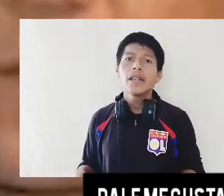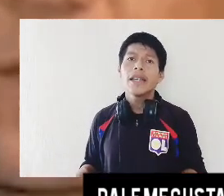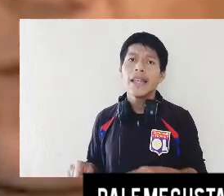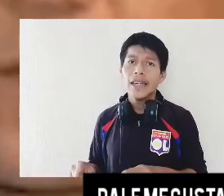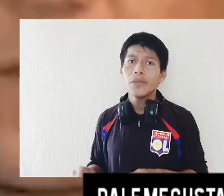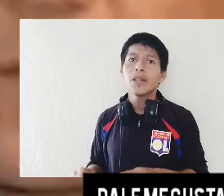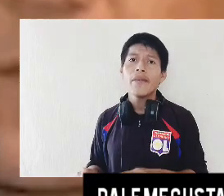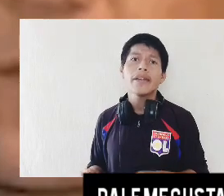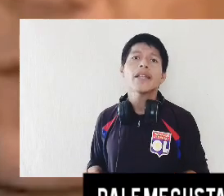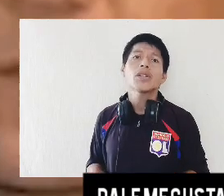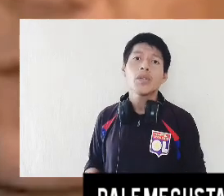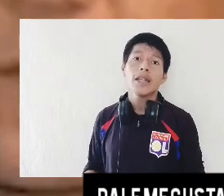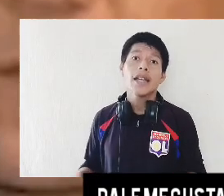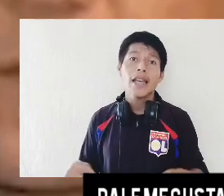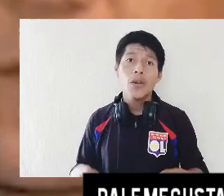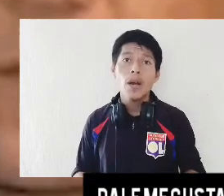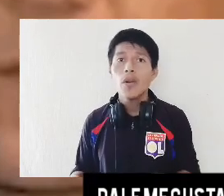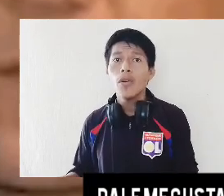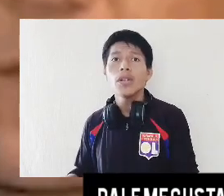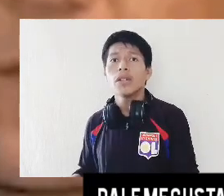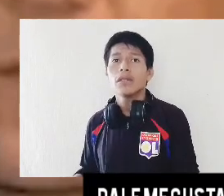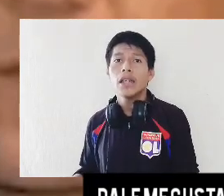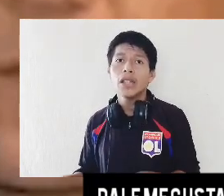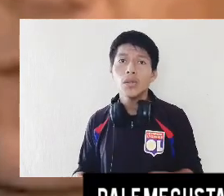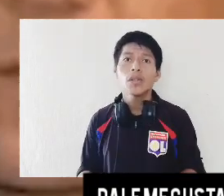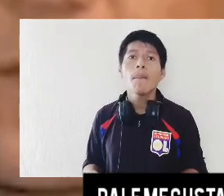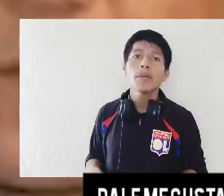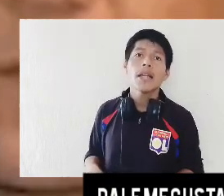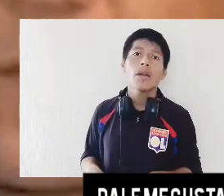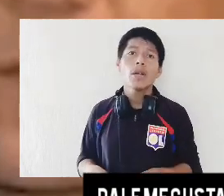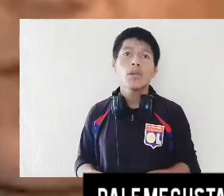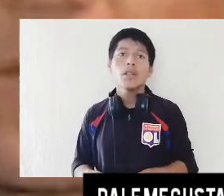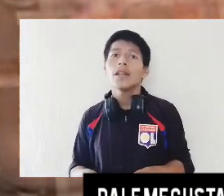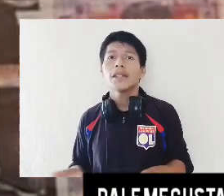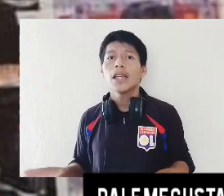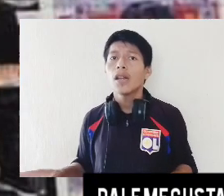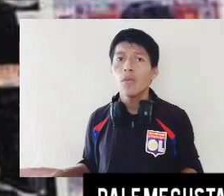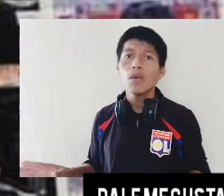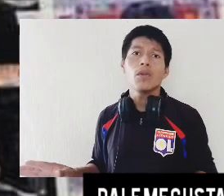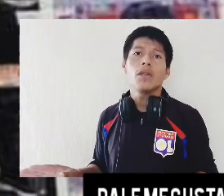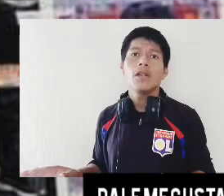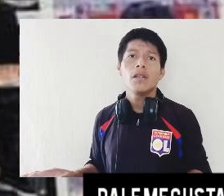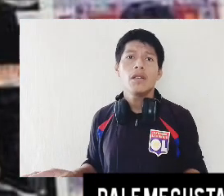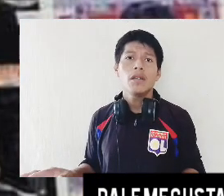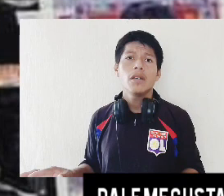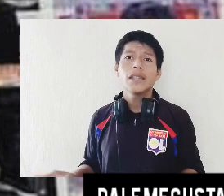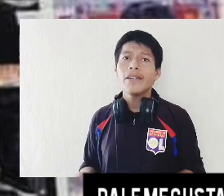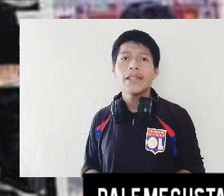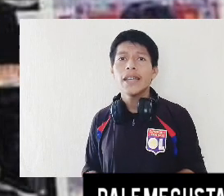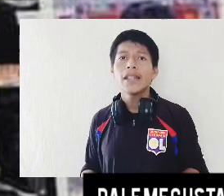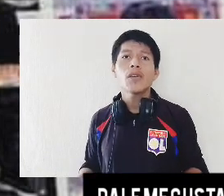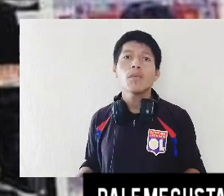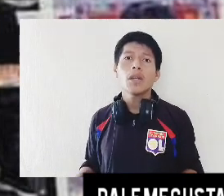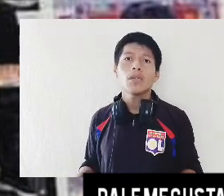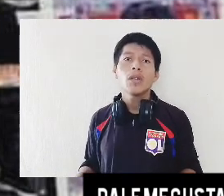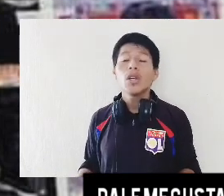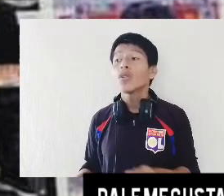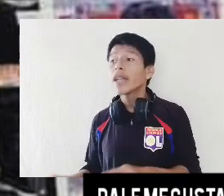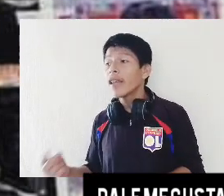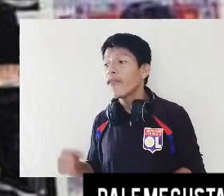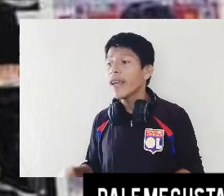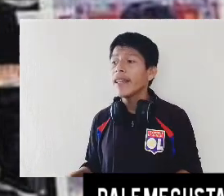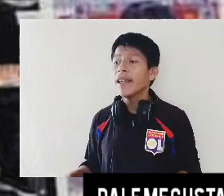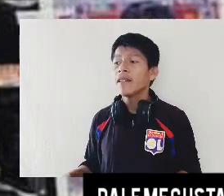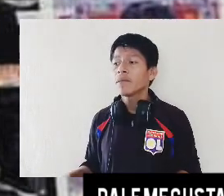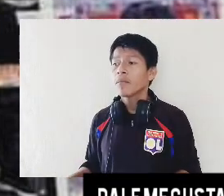versión de una verdad histórica, que el cual hoy, en estos tiempos de la 4T, se derrumbó y se va a seguir derrumbando. Y